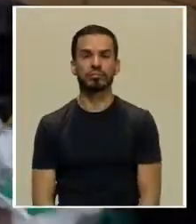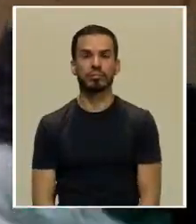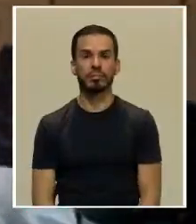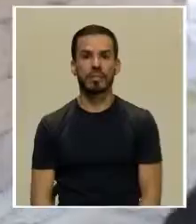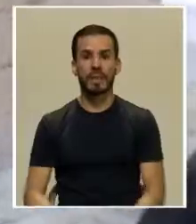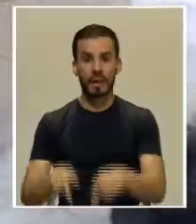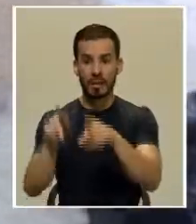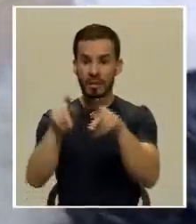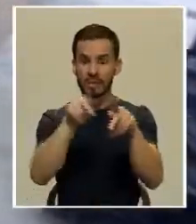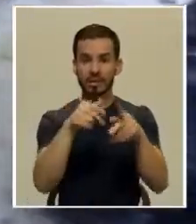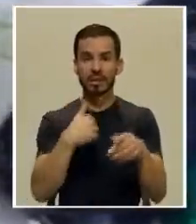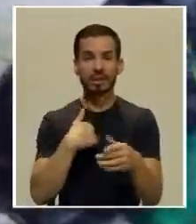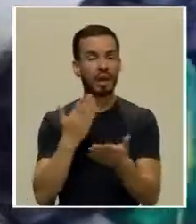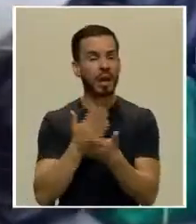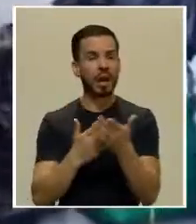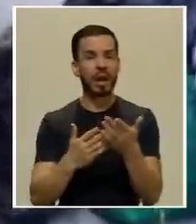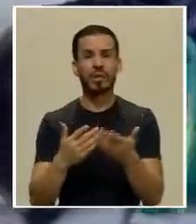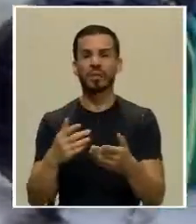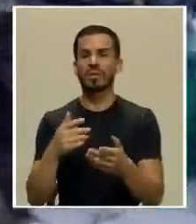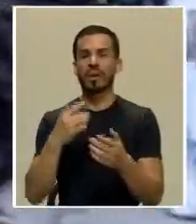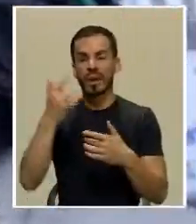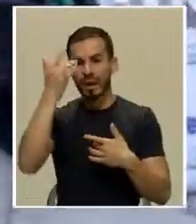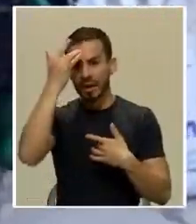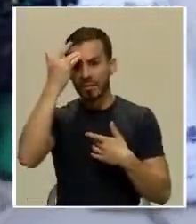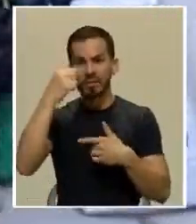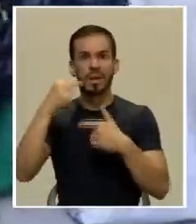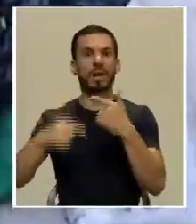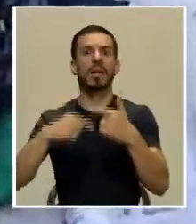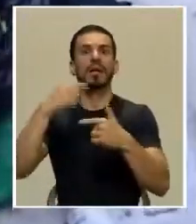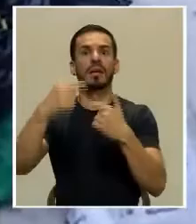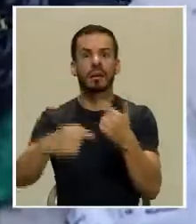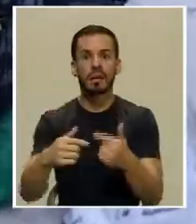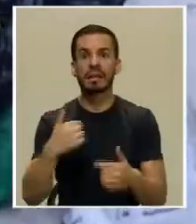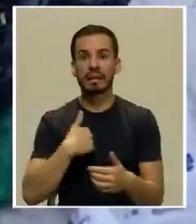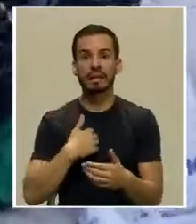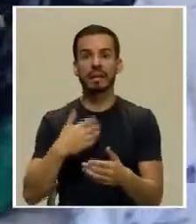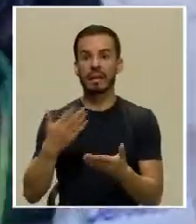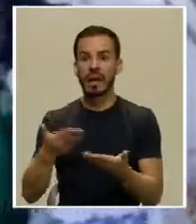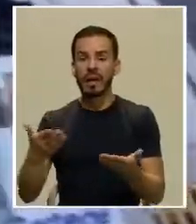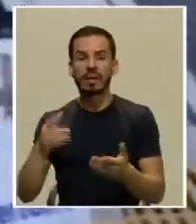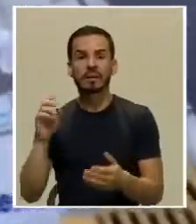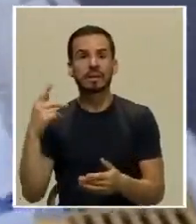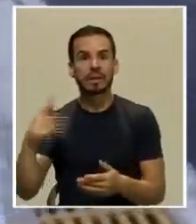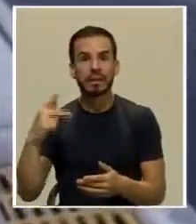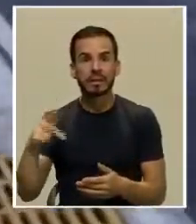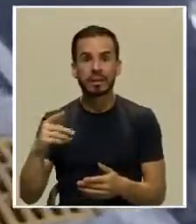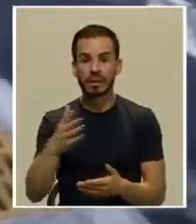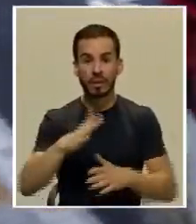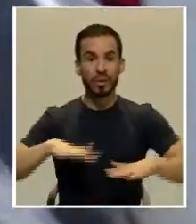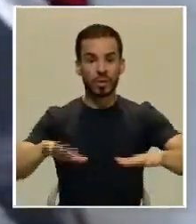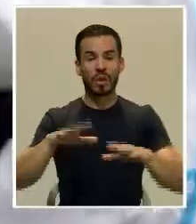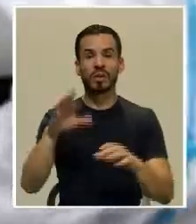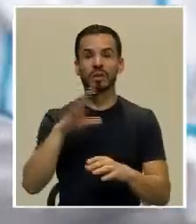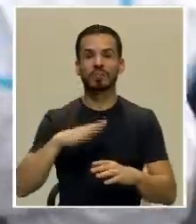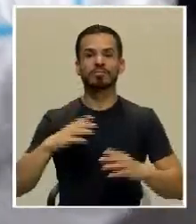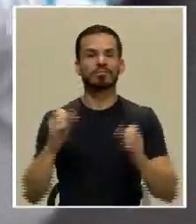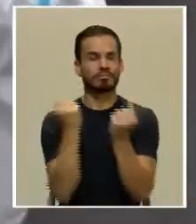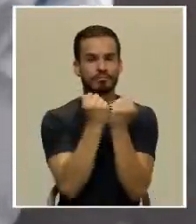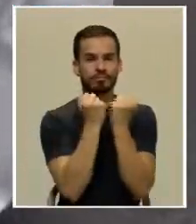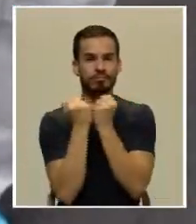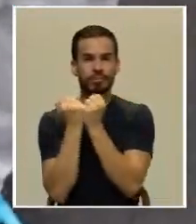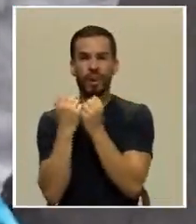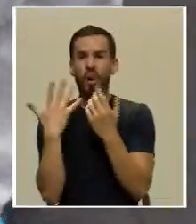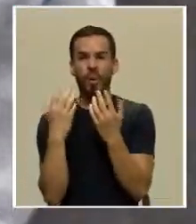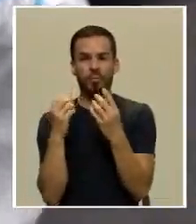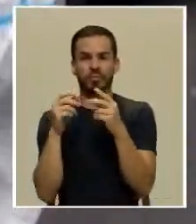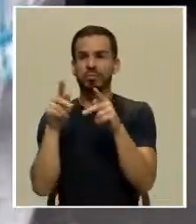Las personas que sufren alguna enfermedad crónica, que presentan factores de riesgo, Los lugares con condiciones de hacinamiento o con